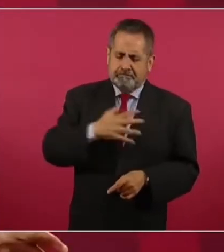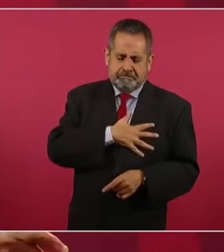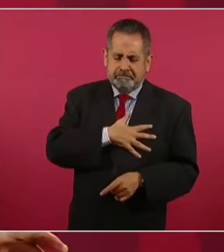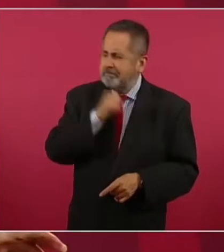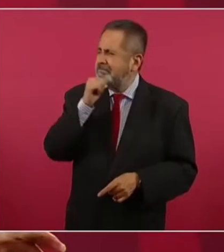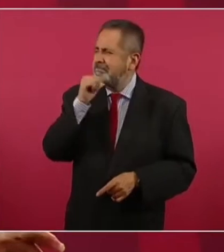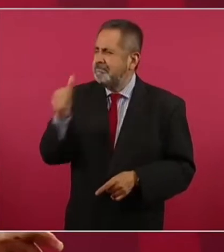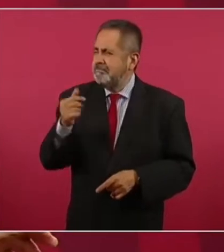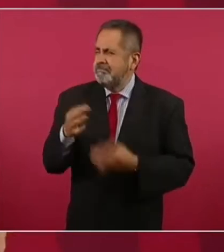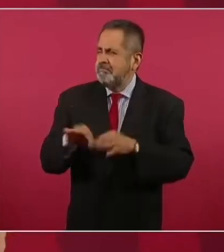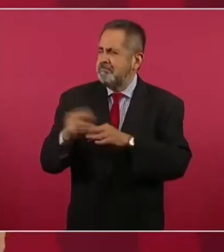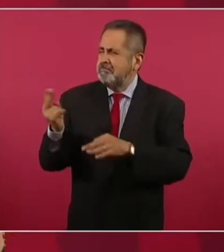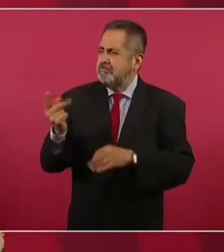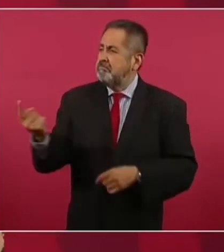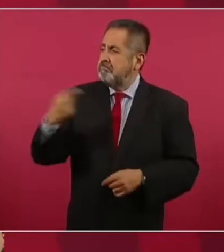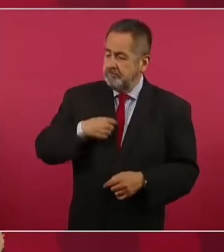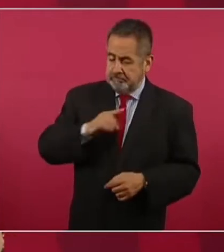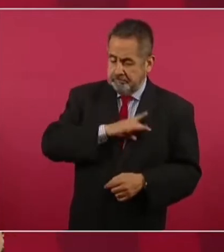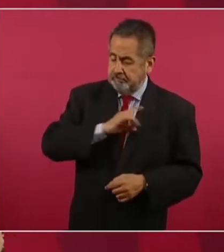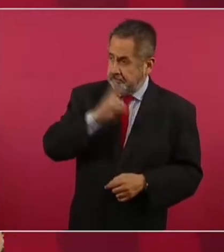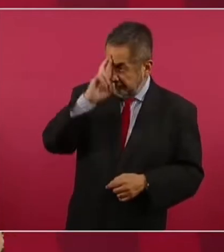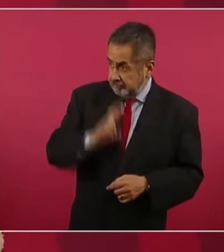Entonces eso ya no funciona.